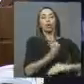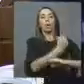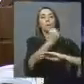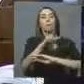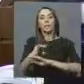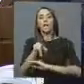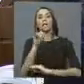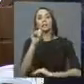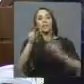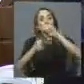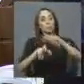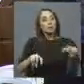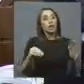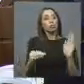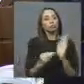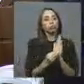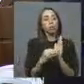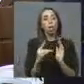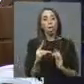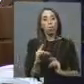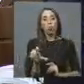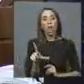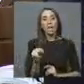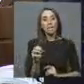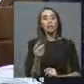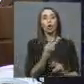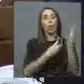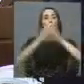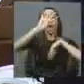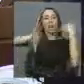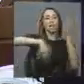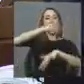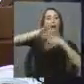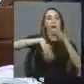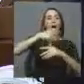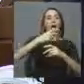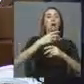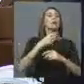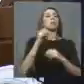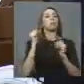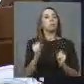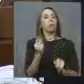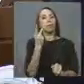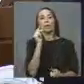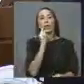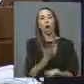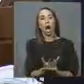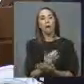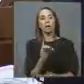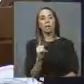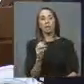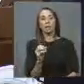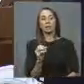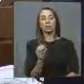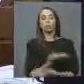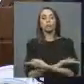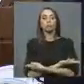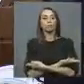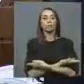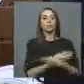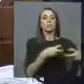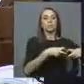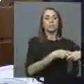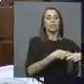hay delito y digámoslo en una huelga violenta puede no haber delito y dejamos inerme al